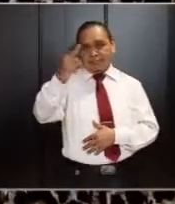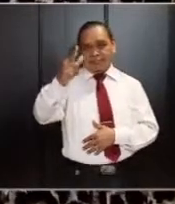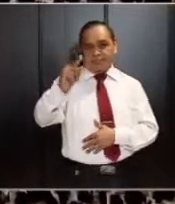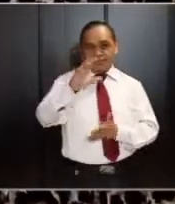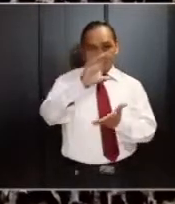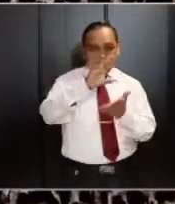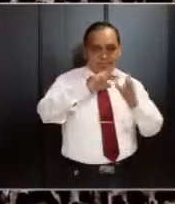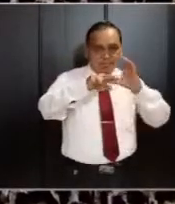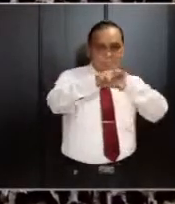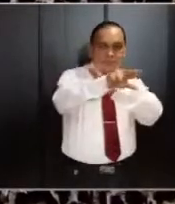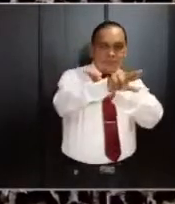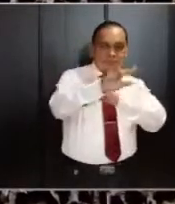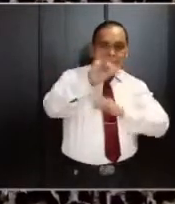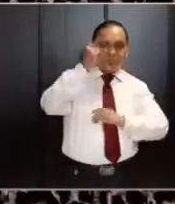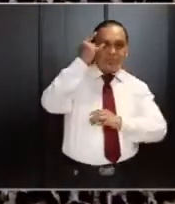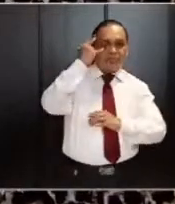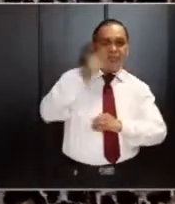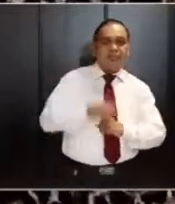número